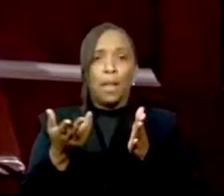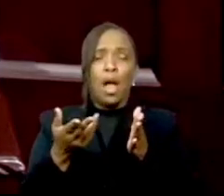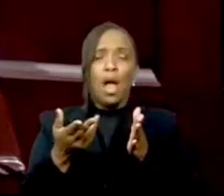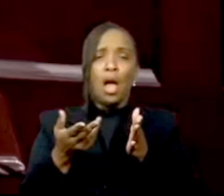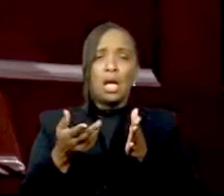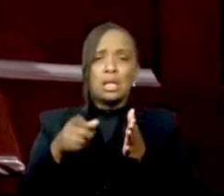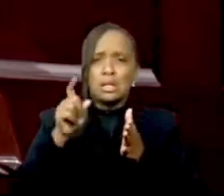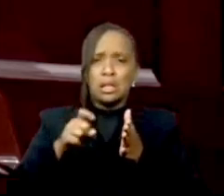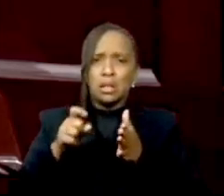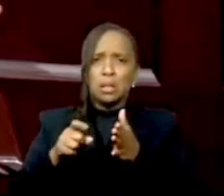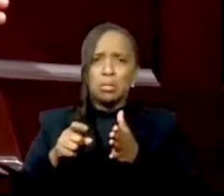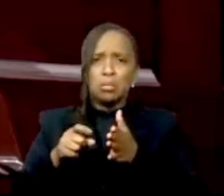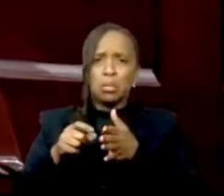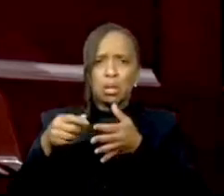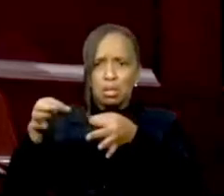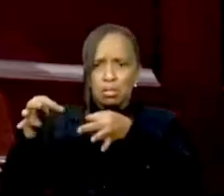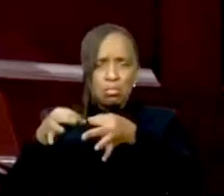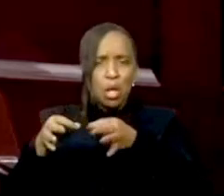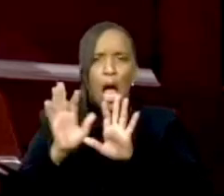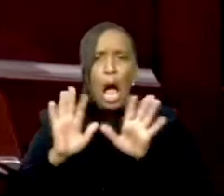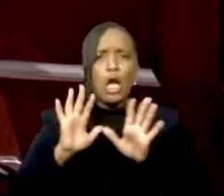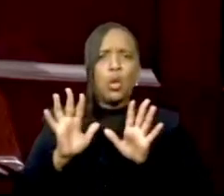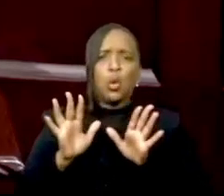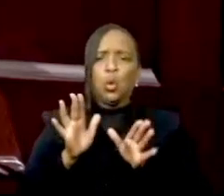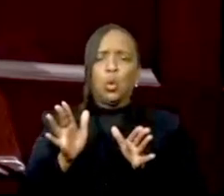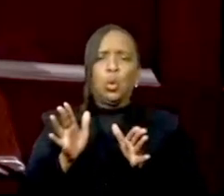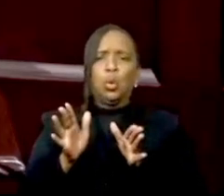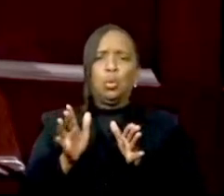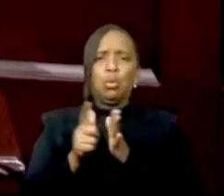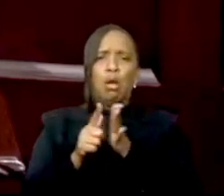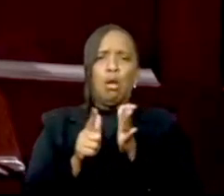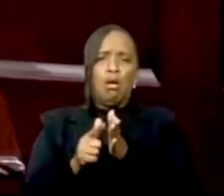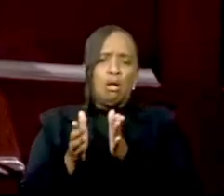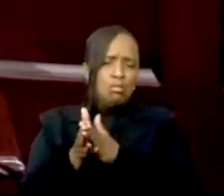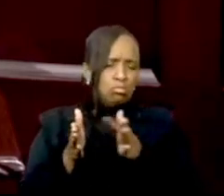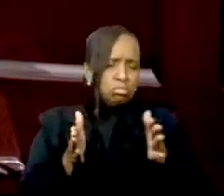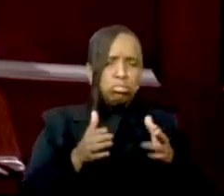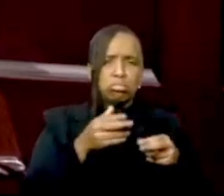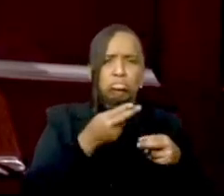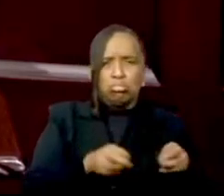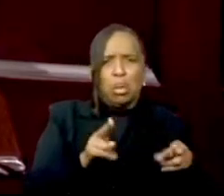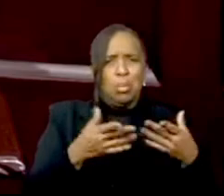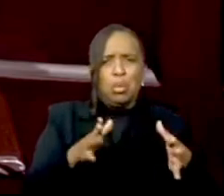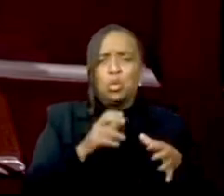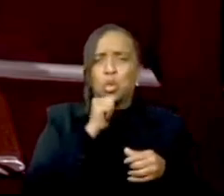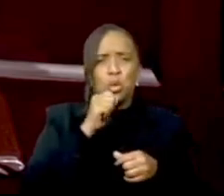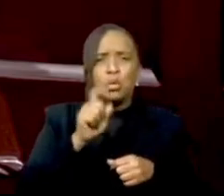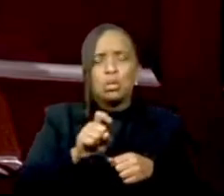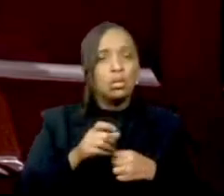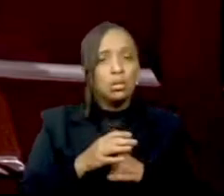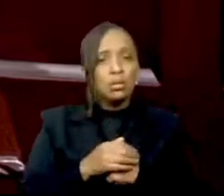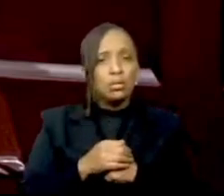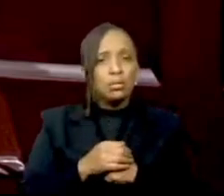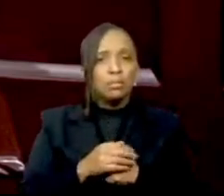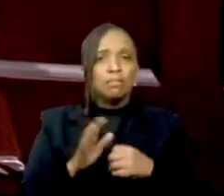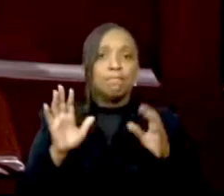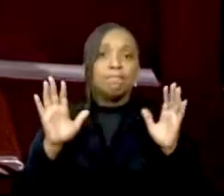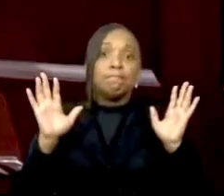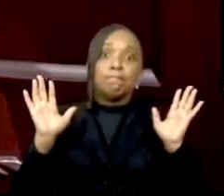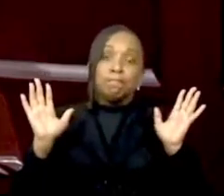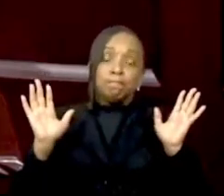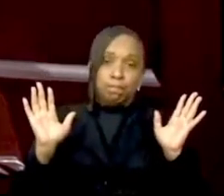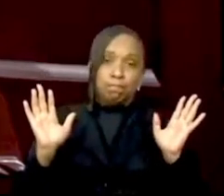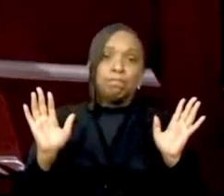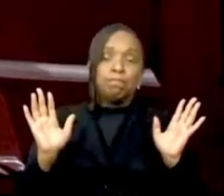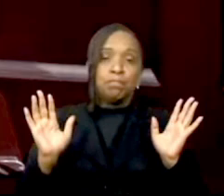transitorio. Buscando bajadero al asunto para resolver el problema. Ahora pretendemos violar el derecho